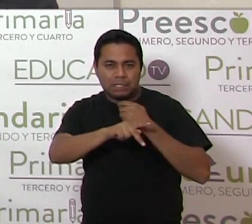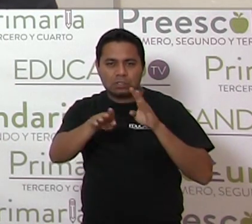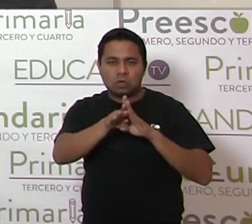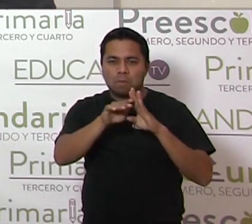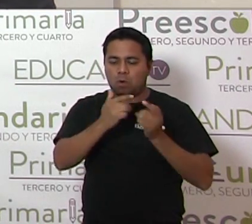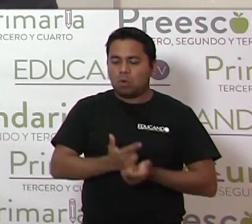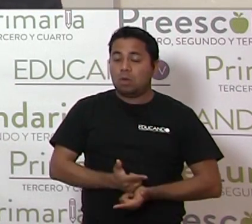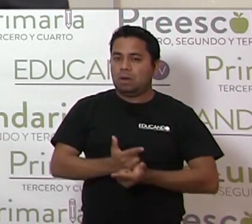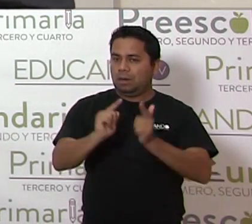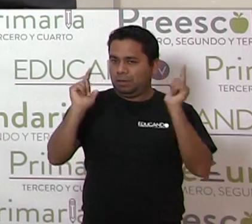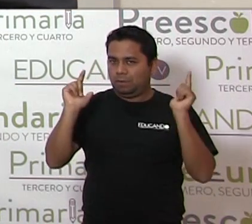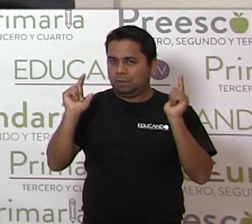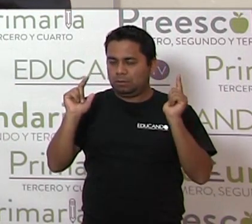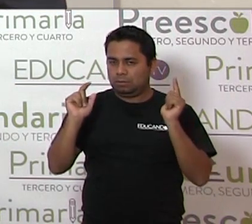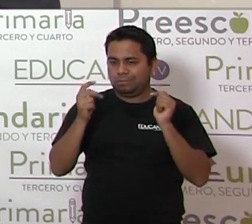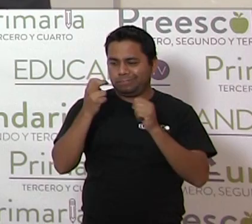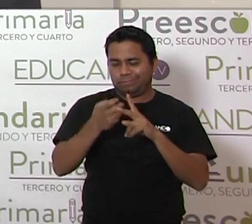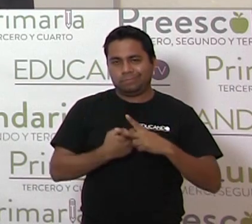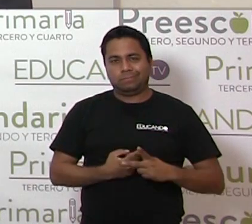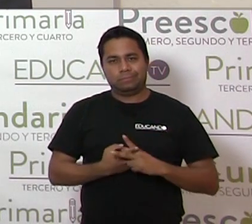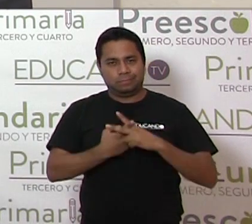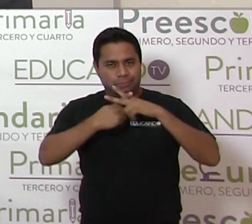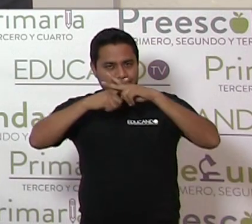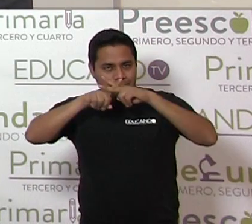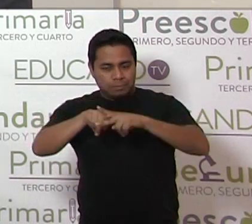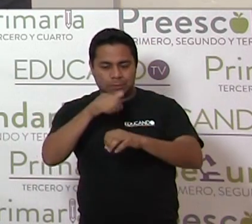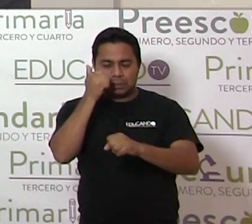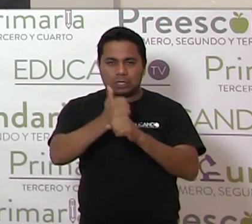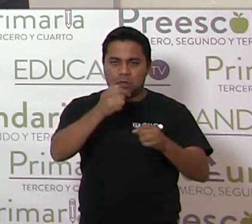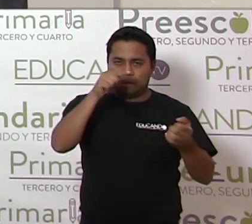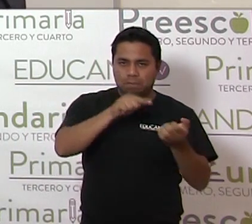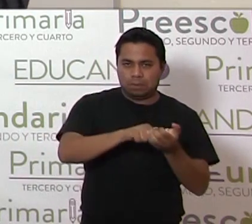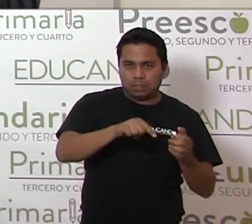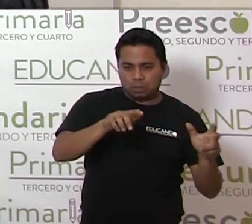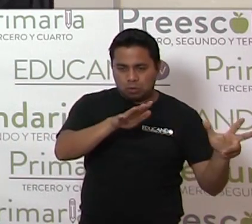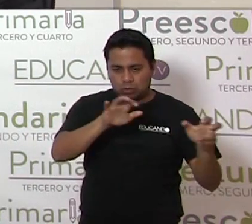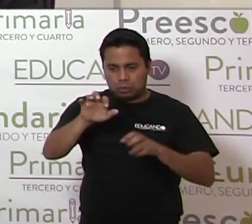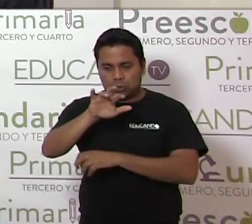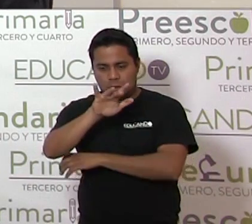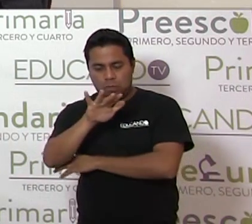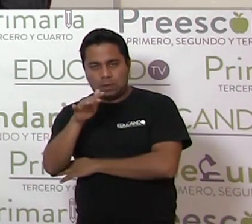un gobierno liberal. Así nació, en